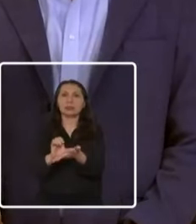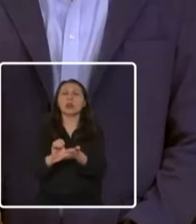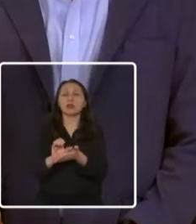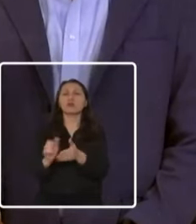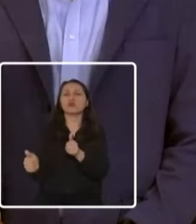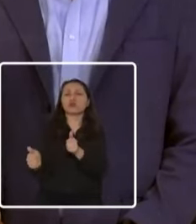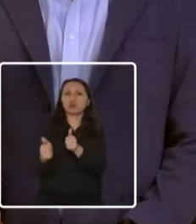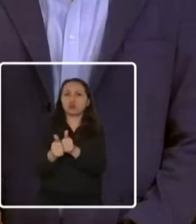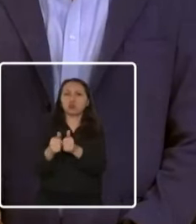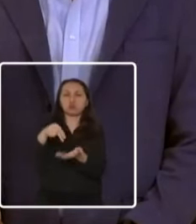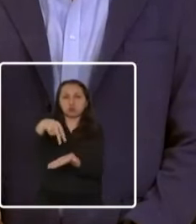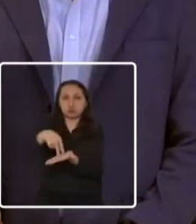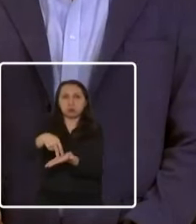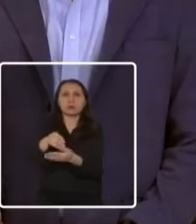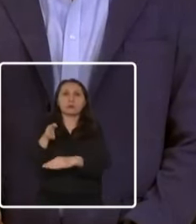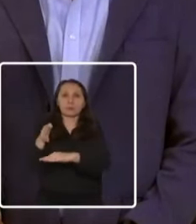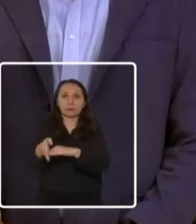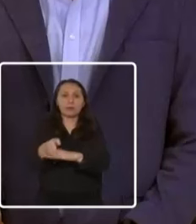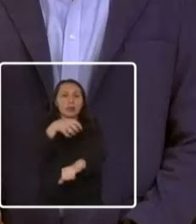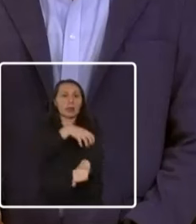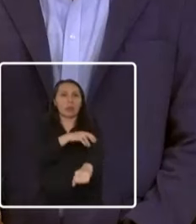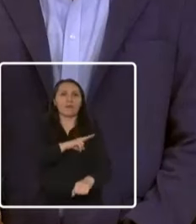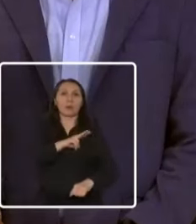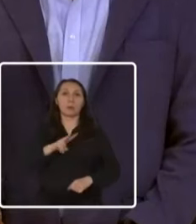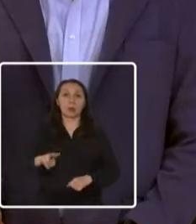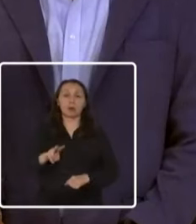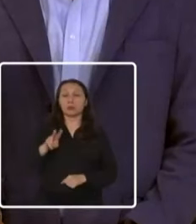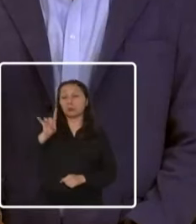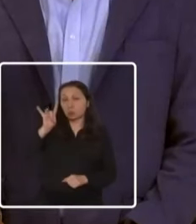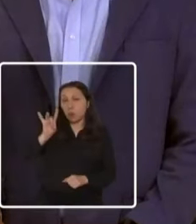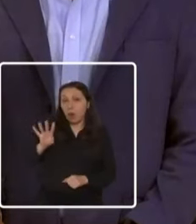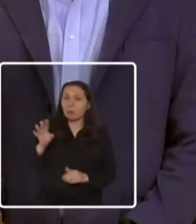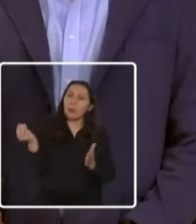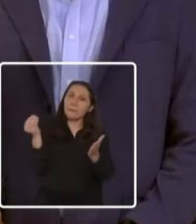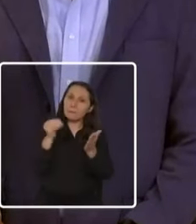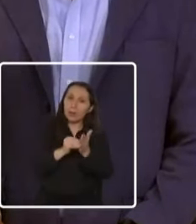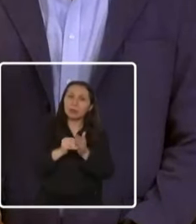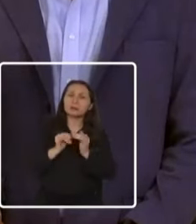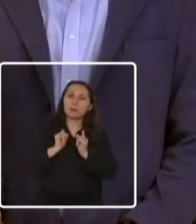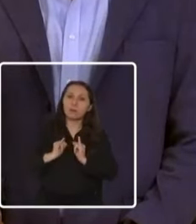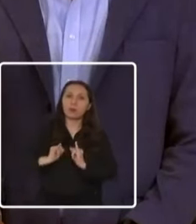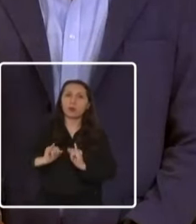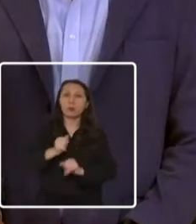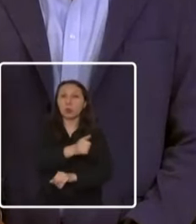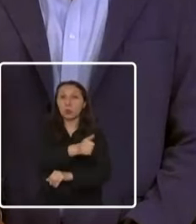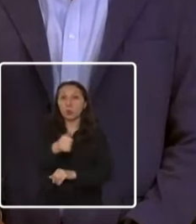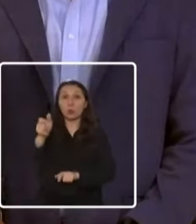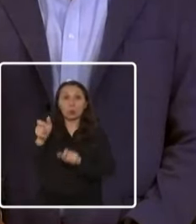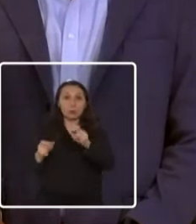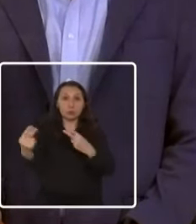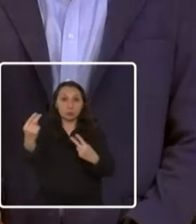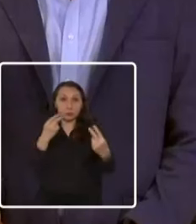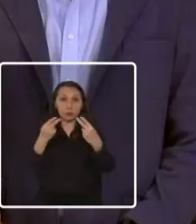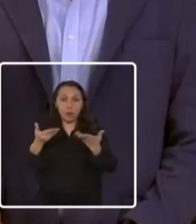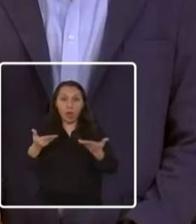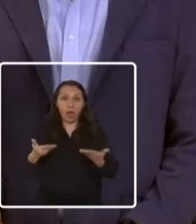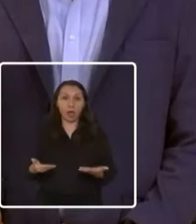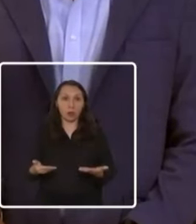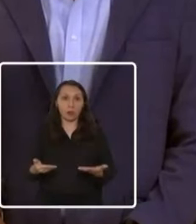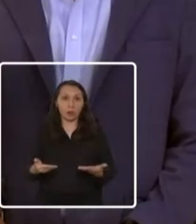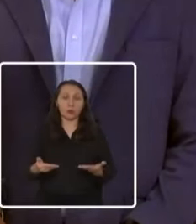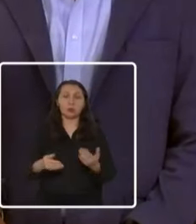está presente hoy día en la región de Valparaíso. Y solamente reforzar el mensaje para todos y todas quienes nos están viendo hasta